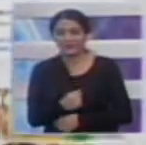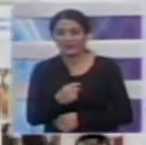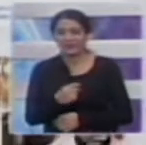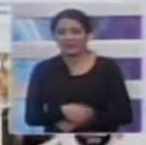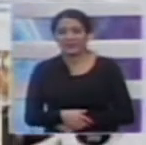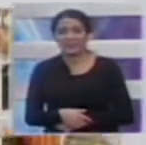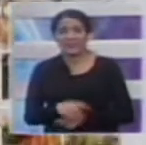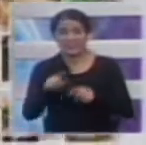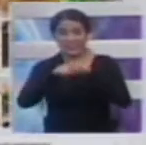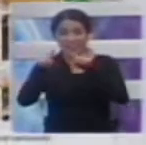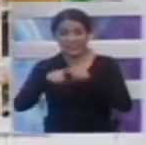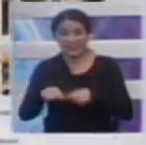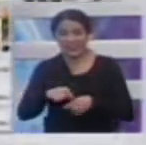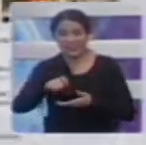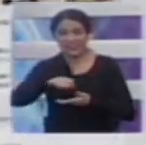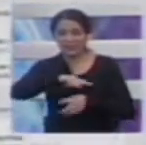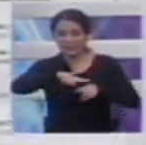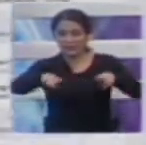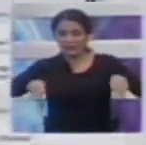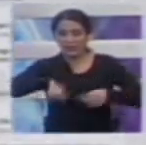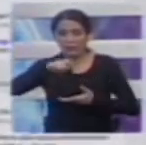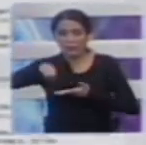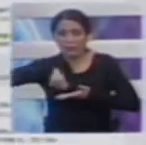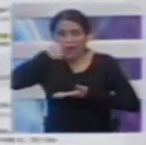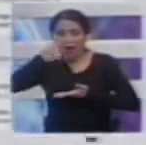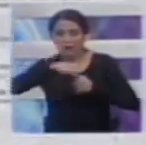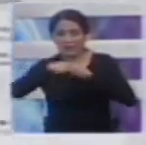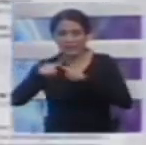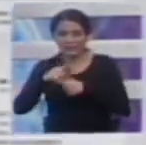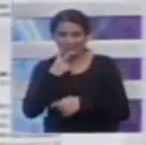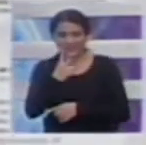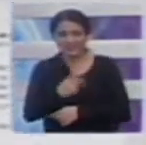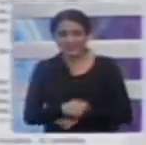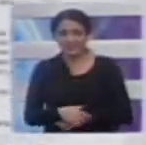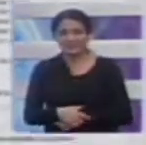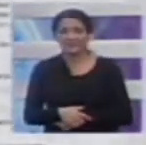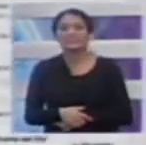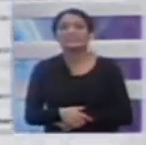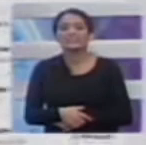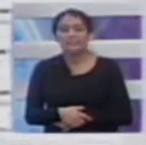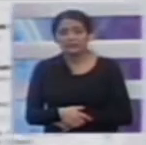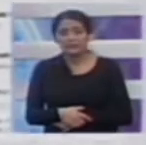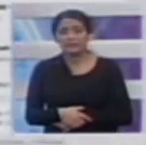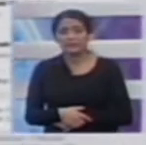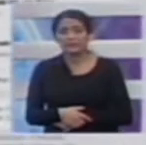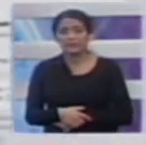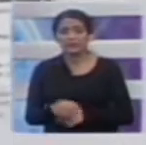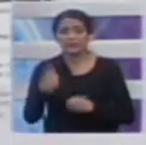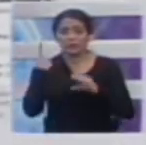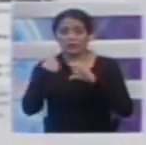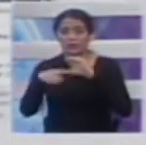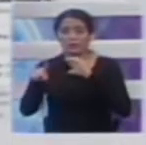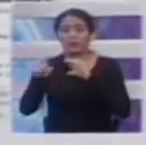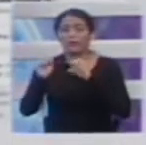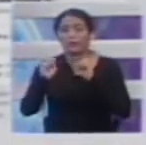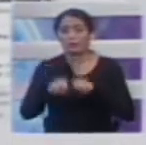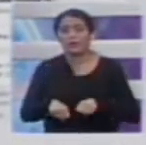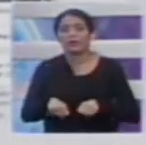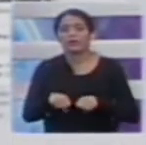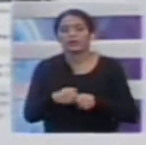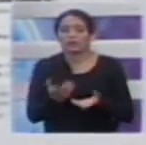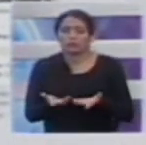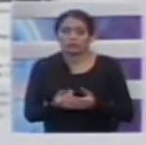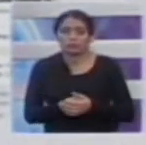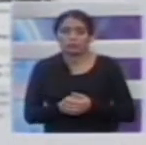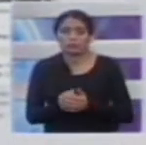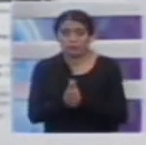pueden encontrar, me imagino, pues toda la información y las pueden contactar también, ¿no? Exactamente, sí, estamos recibiendo los pedidos por inbox, es algo bien novedoso, según las tecnologías